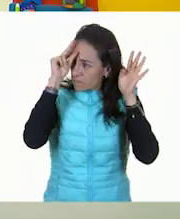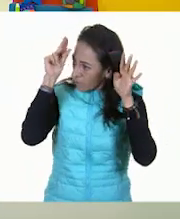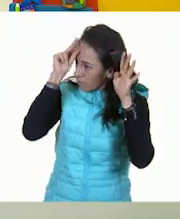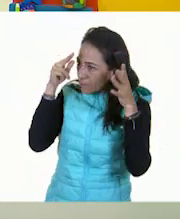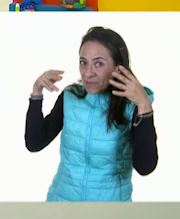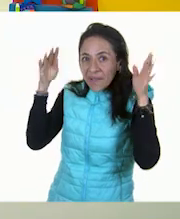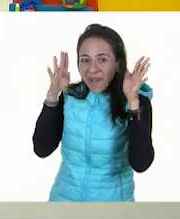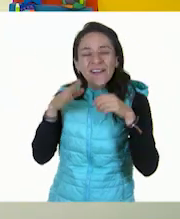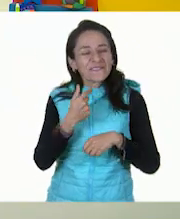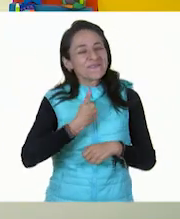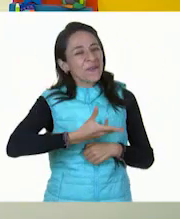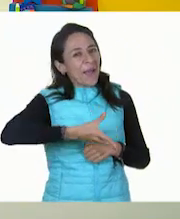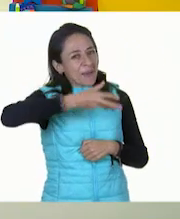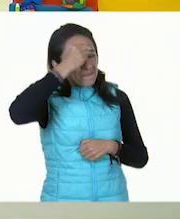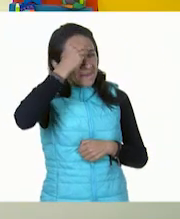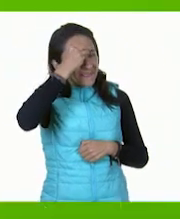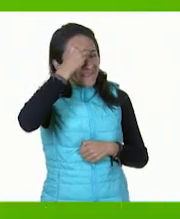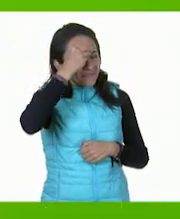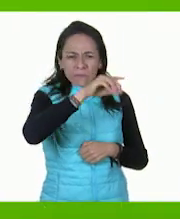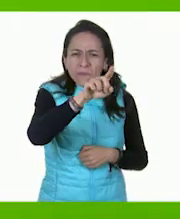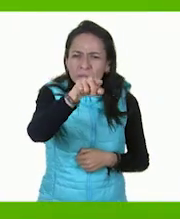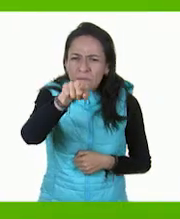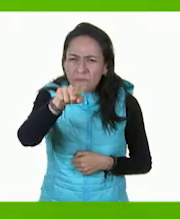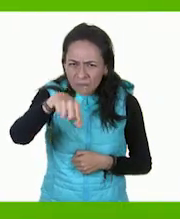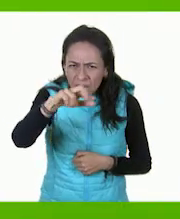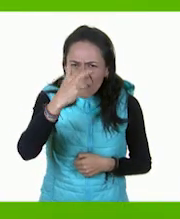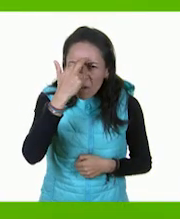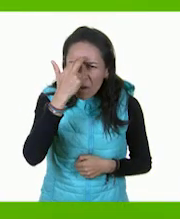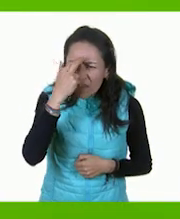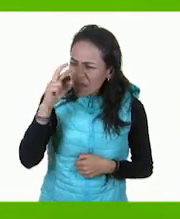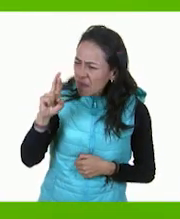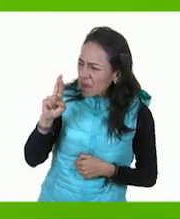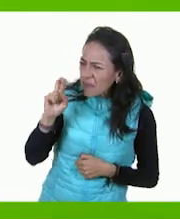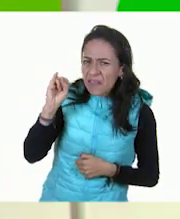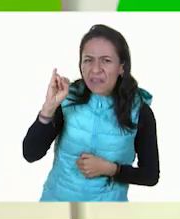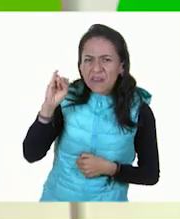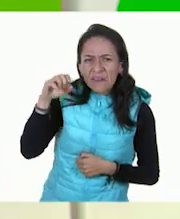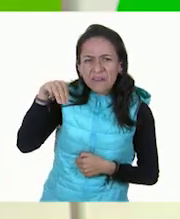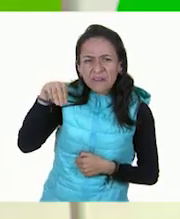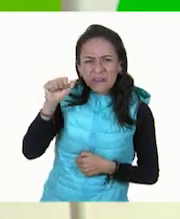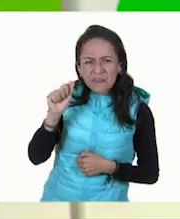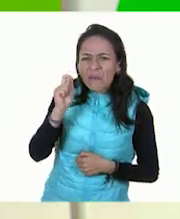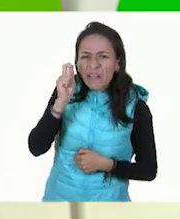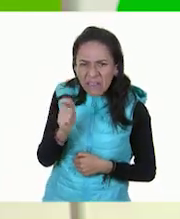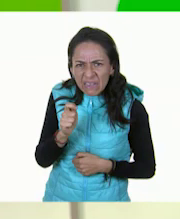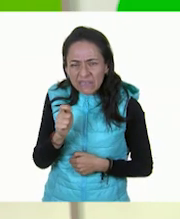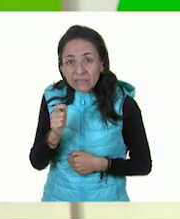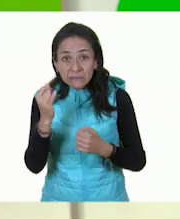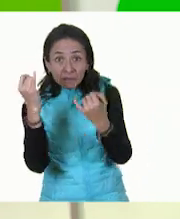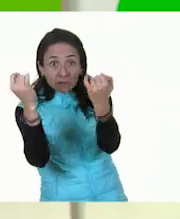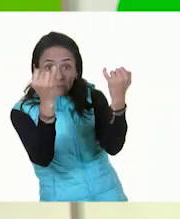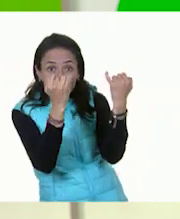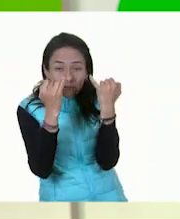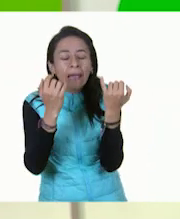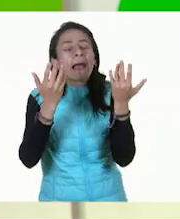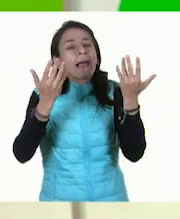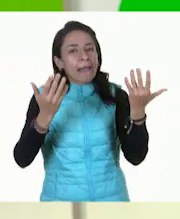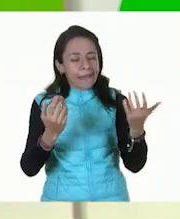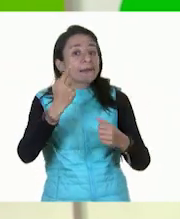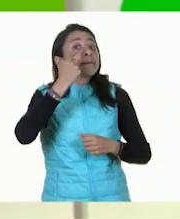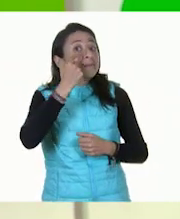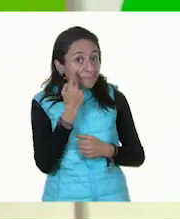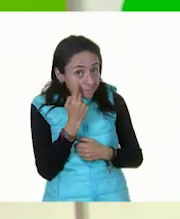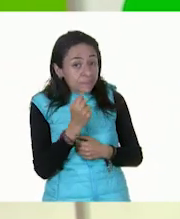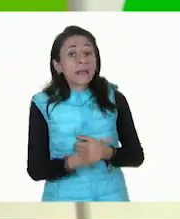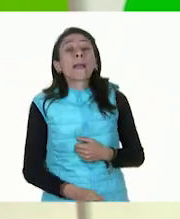casa, ¿recuerdan qué es una rima? No. ¡Sí! Una rima es cuando las palabras terminan con